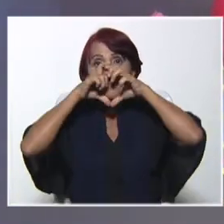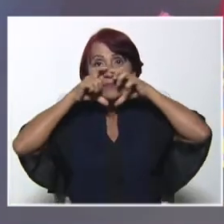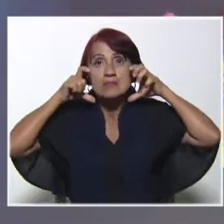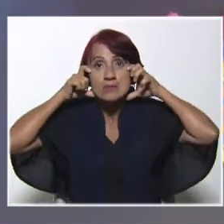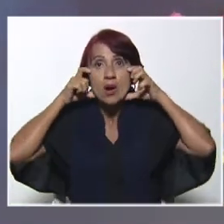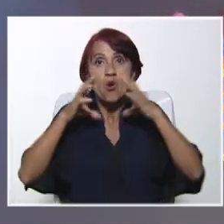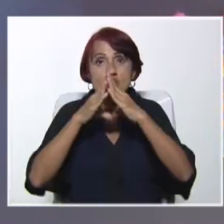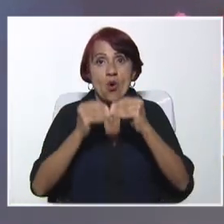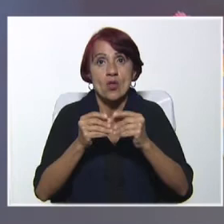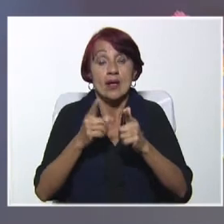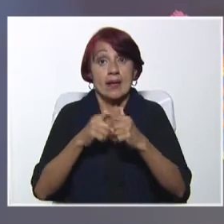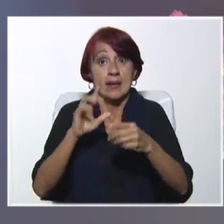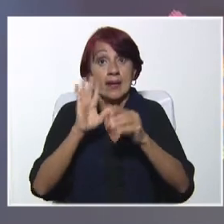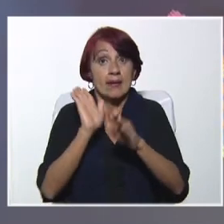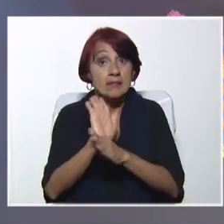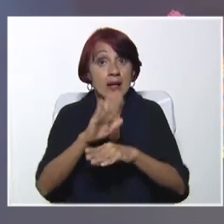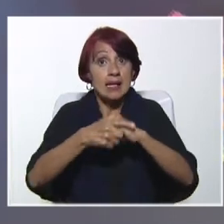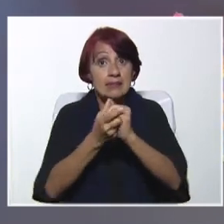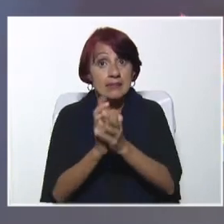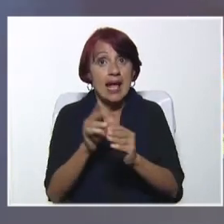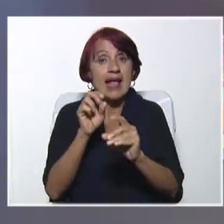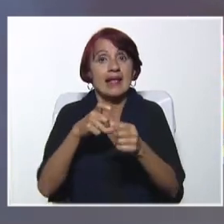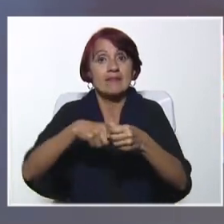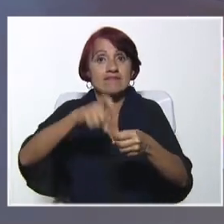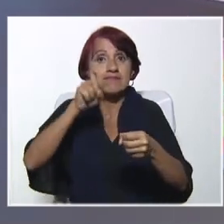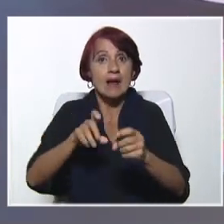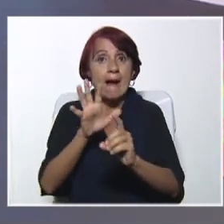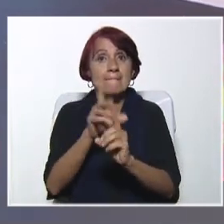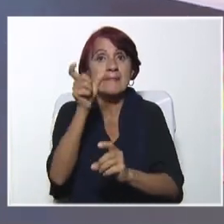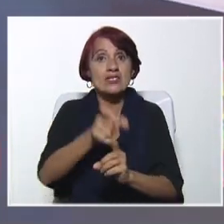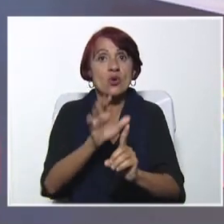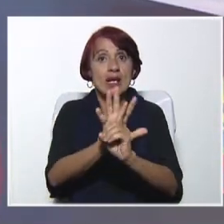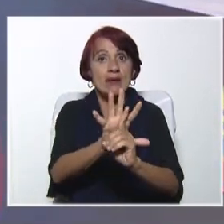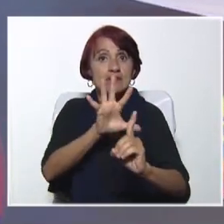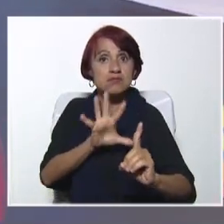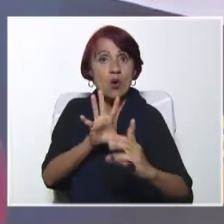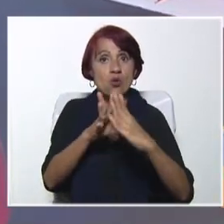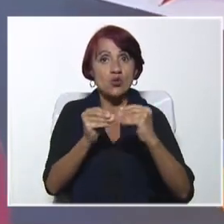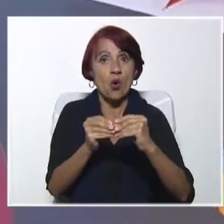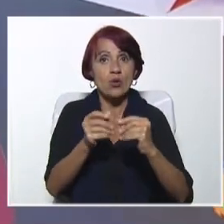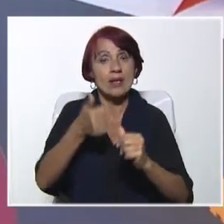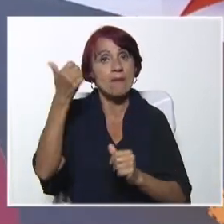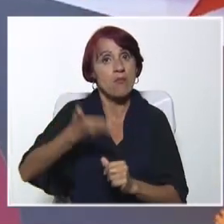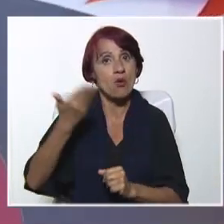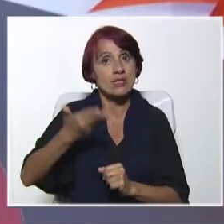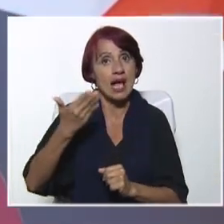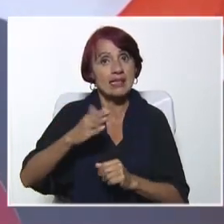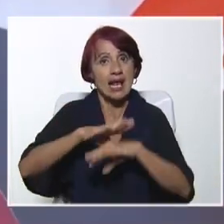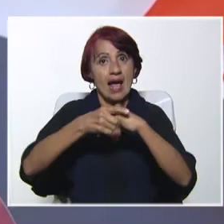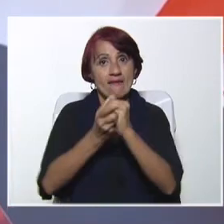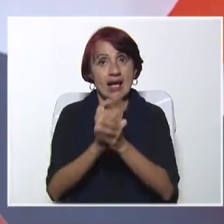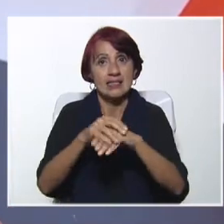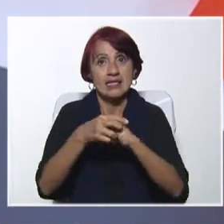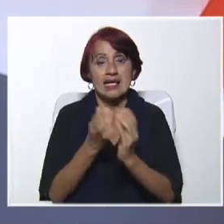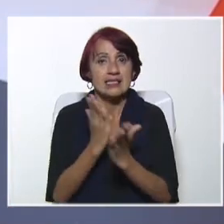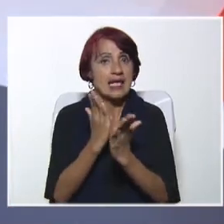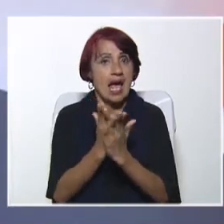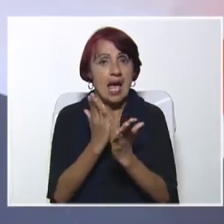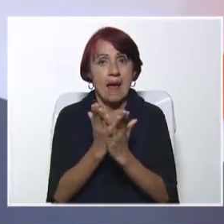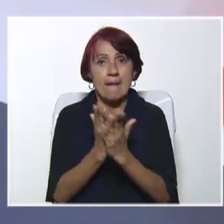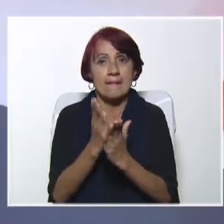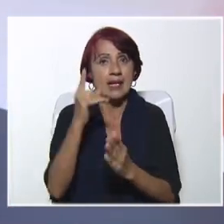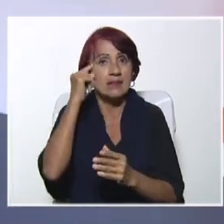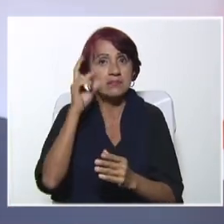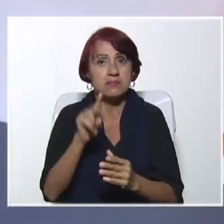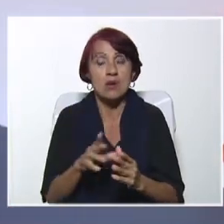La segunda, mantener el distanciamiento físico saludable. Y la tercera, pero más importante, lavarse las manos una y otra